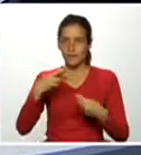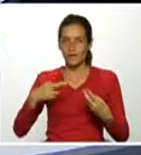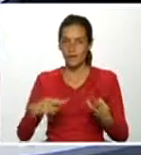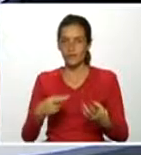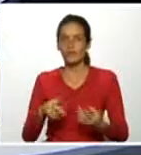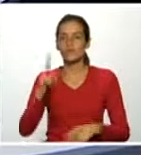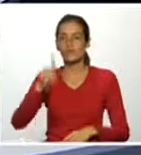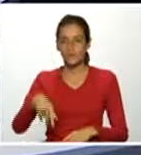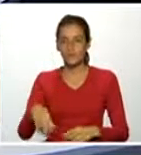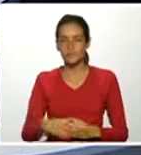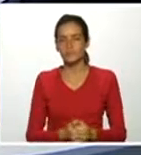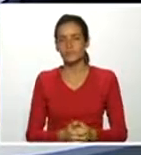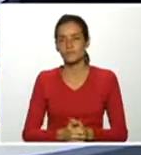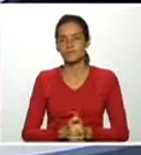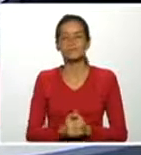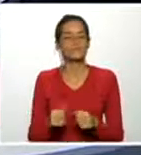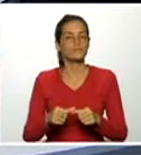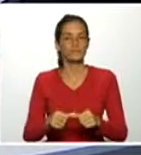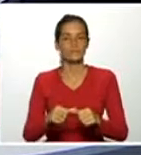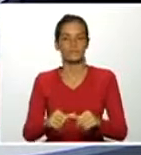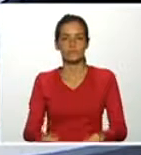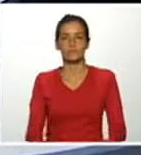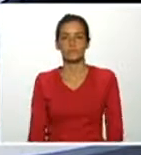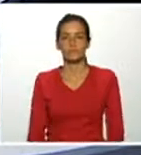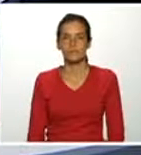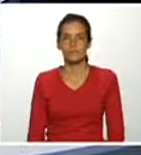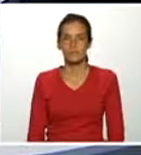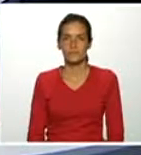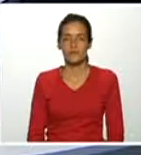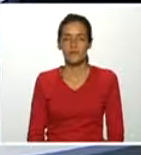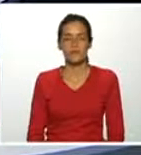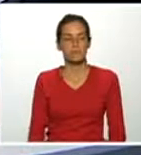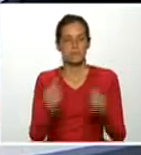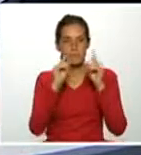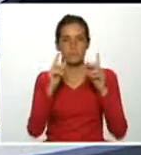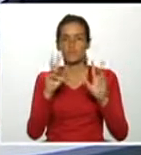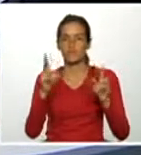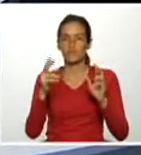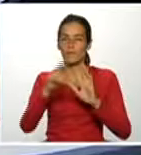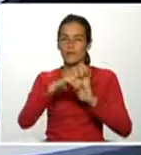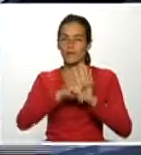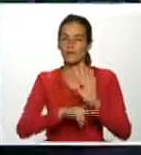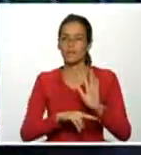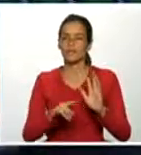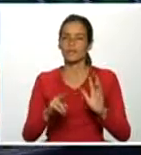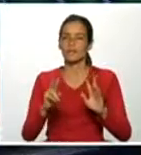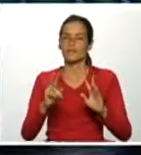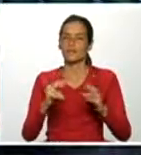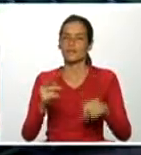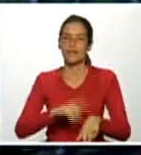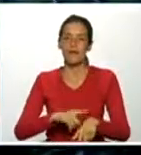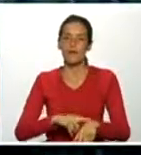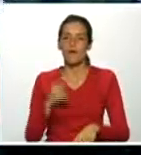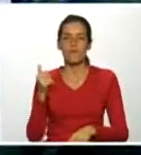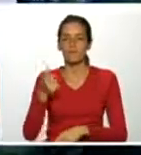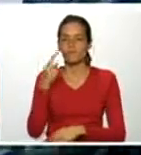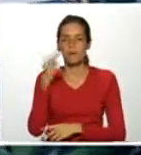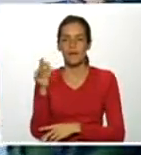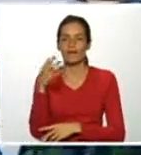permiten que esas acciones se materialicen. Ahora, Joan, me llama mucho la atención, en esta línea de tiempo vemos las banderas de